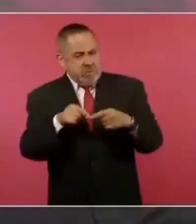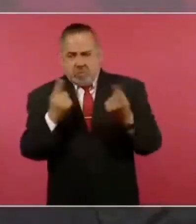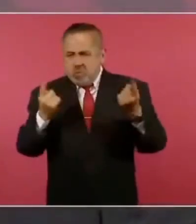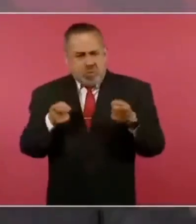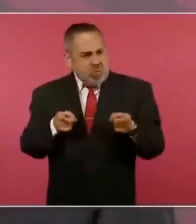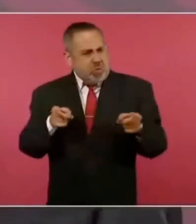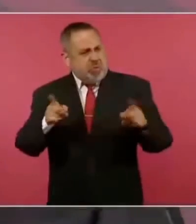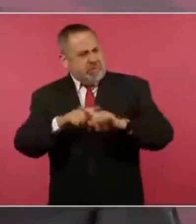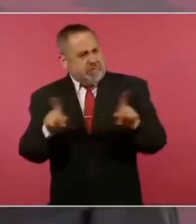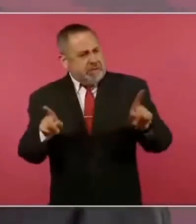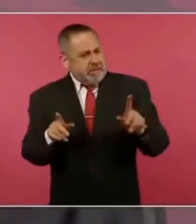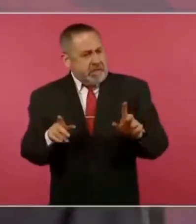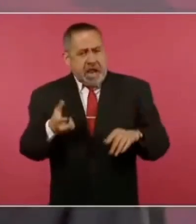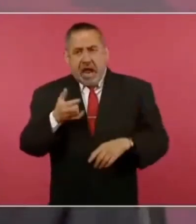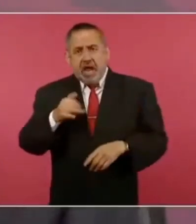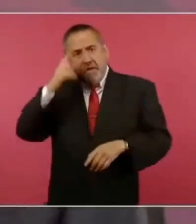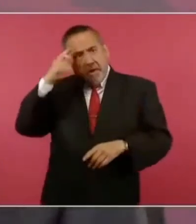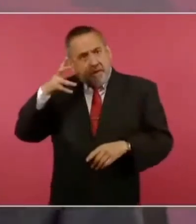nación.